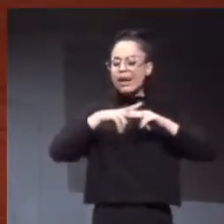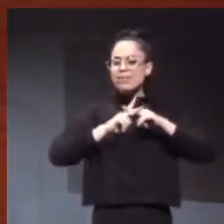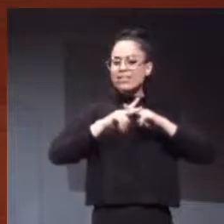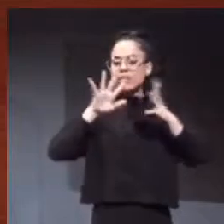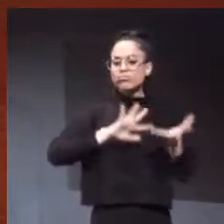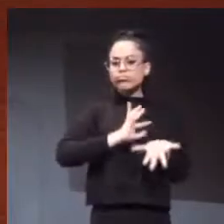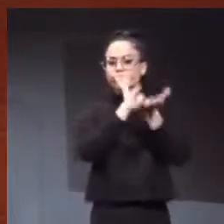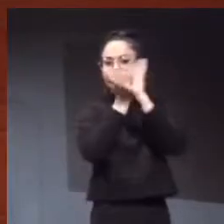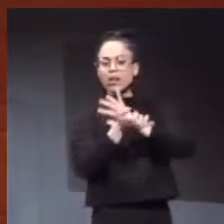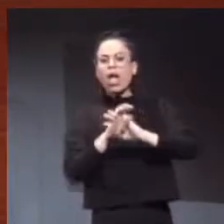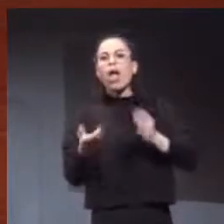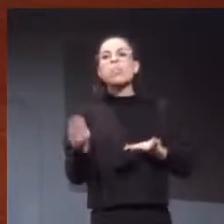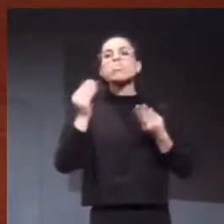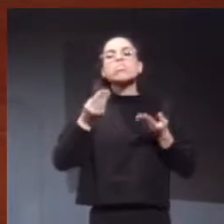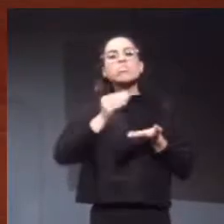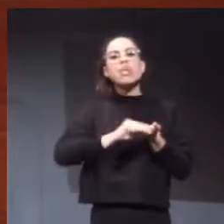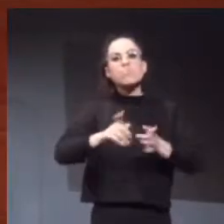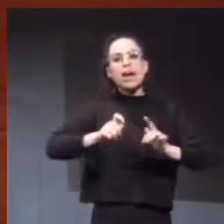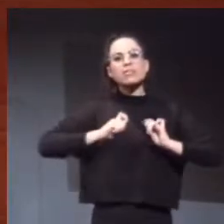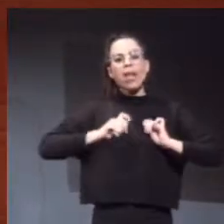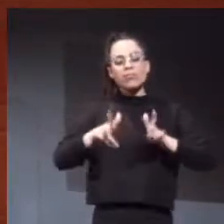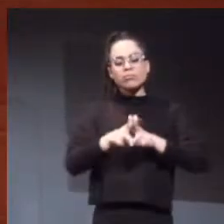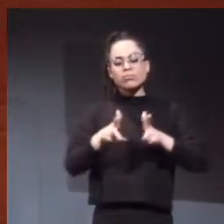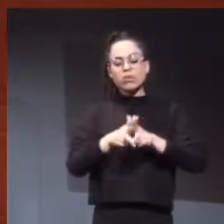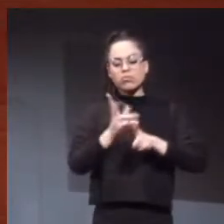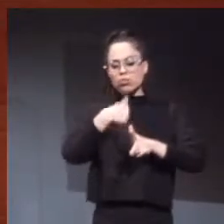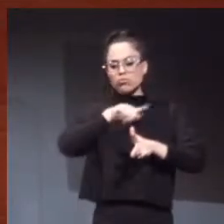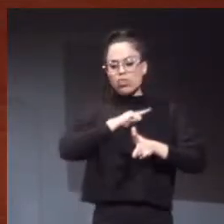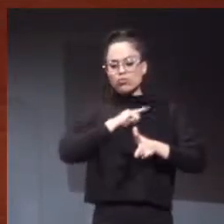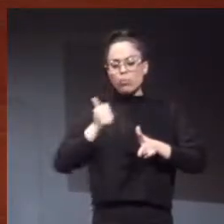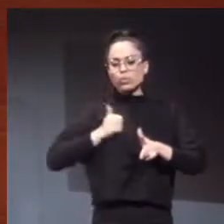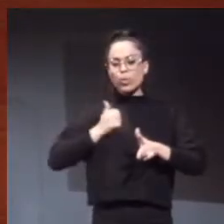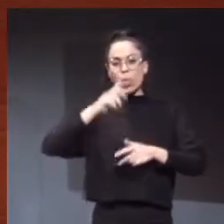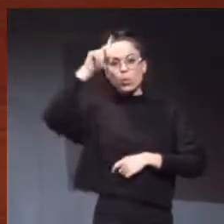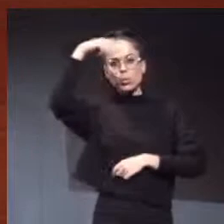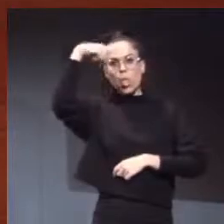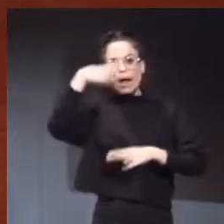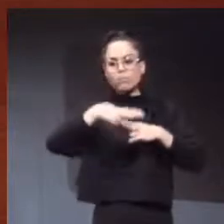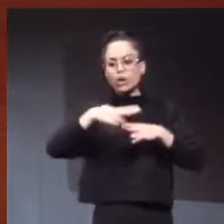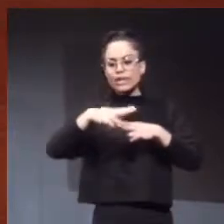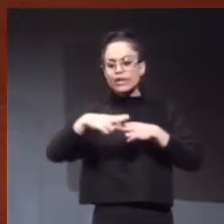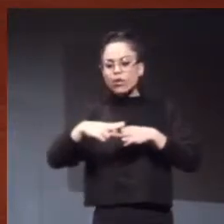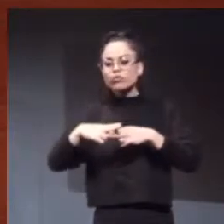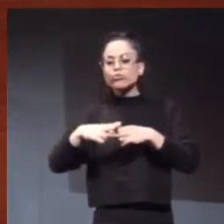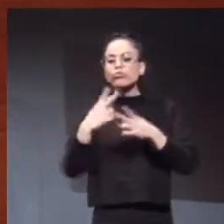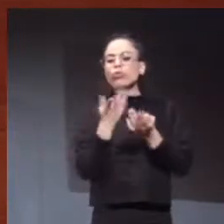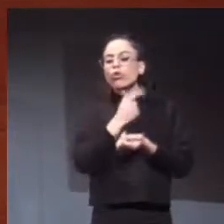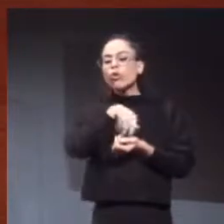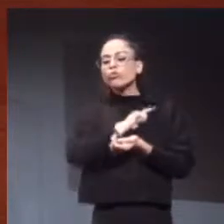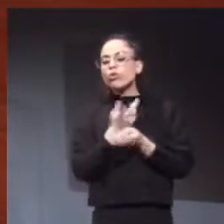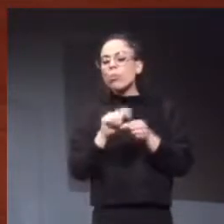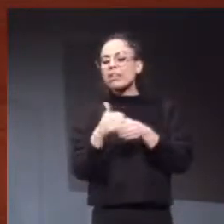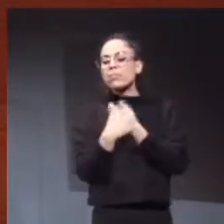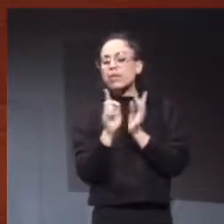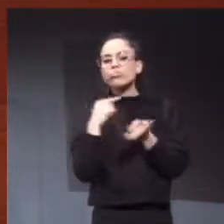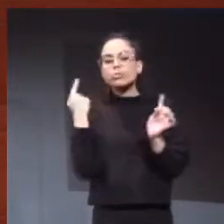a la ciudadanía una herramienta para participar en los cambios culturales y políticos de este siglo XXI que nos ha tocado vivir. De